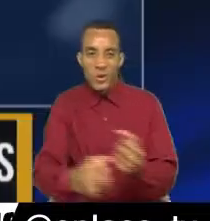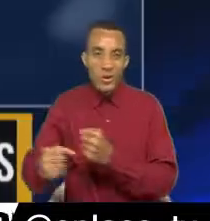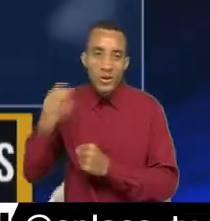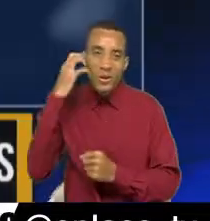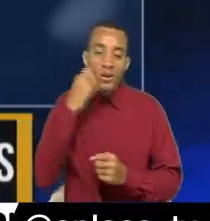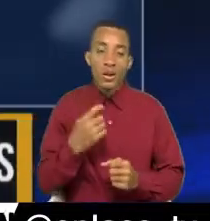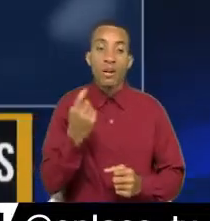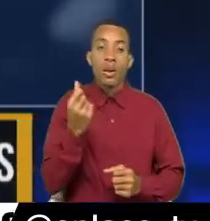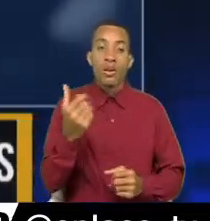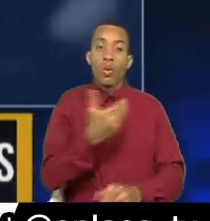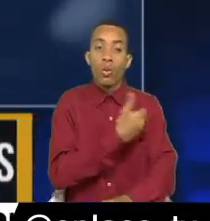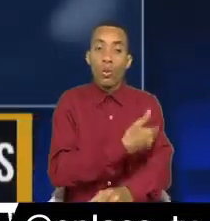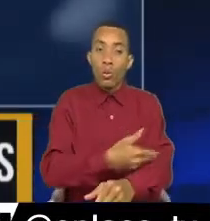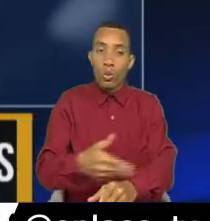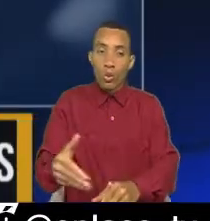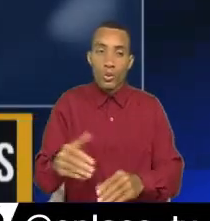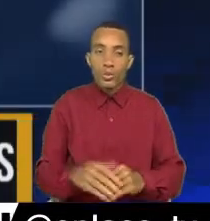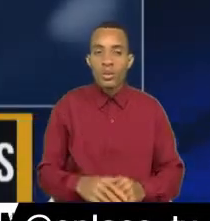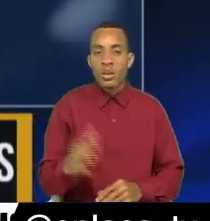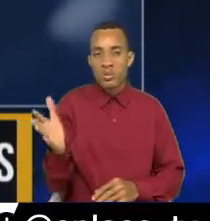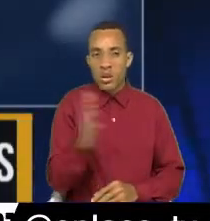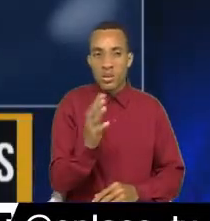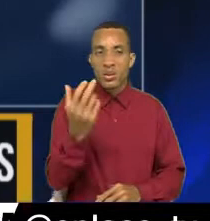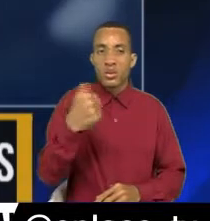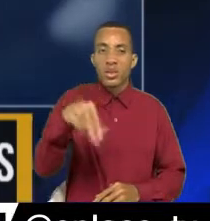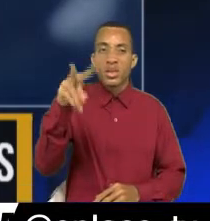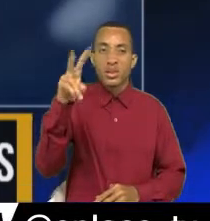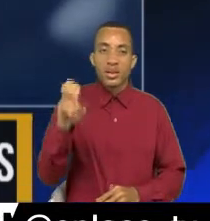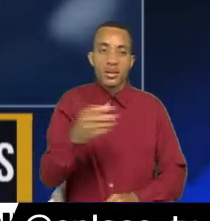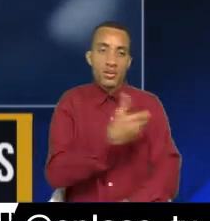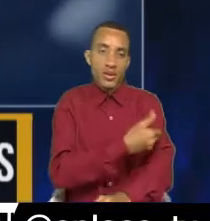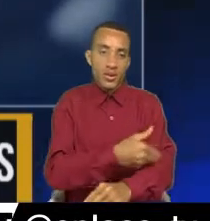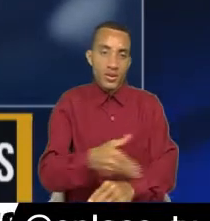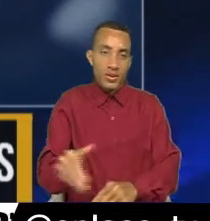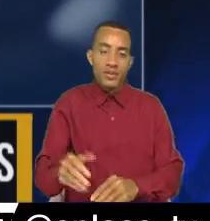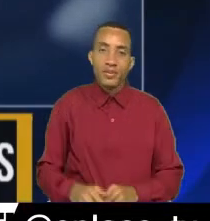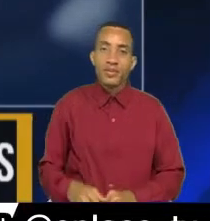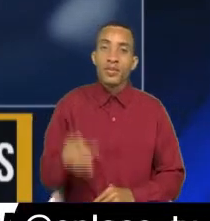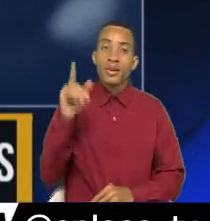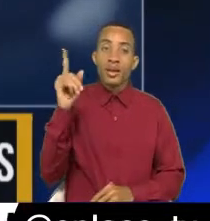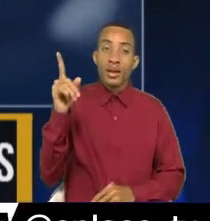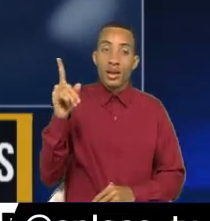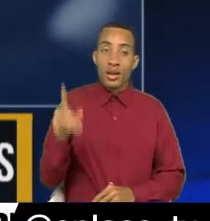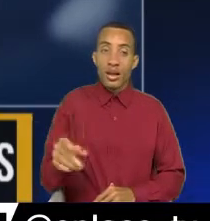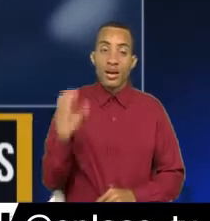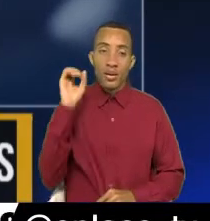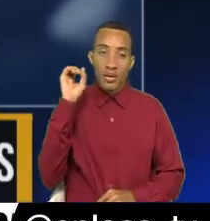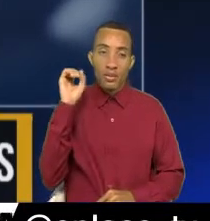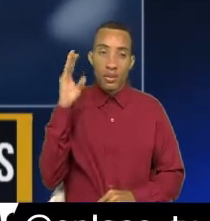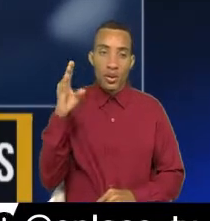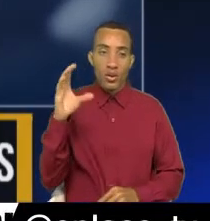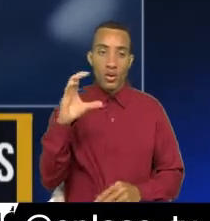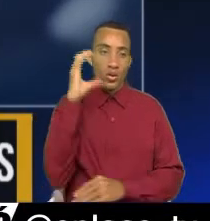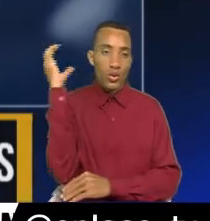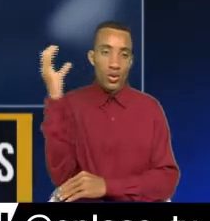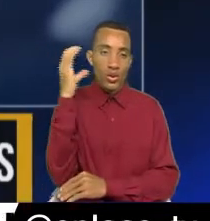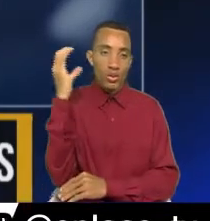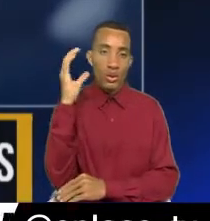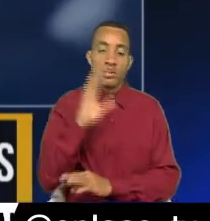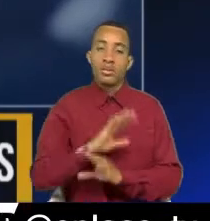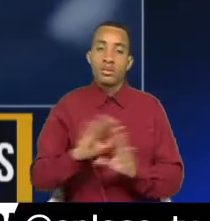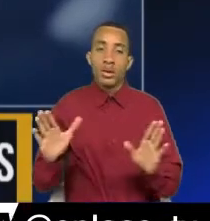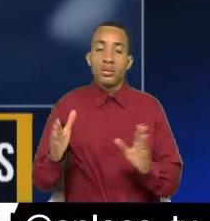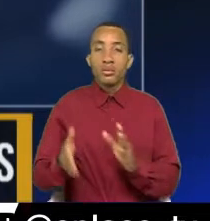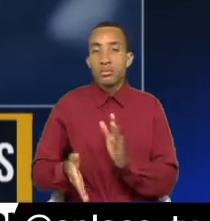dinero. Hemos retirado 17 millones de Bancolombia, del Parque Las Palomas, y nos disponíamos ya hacia el centro